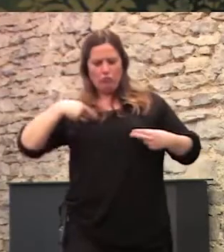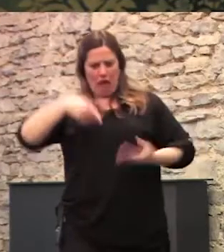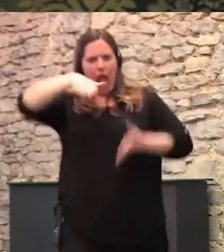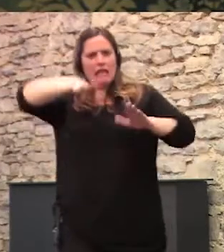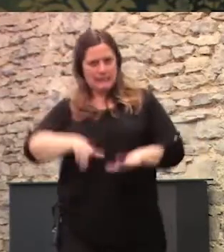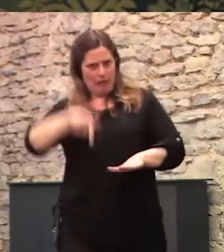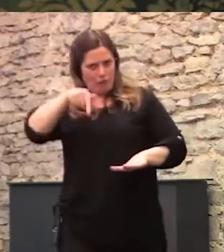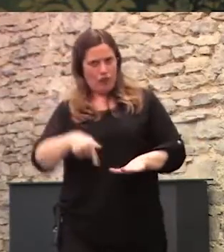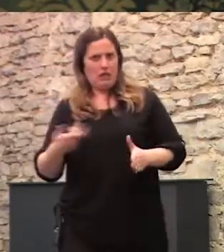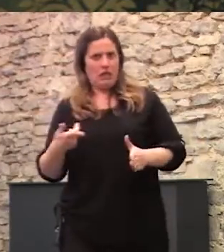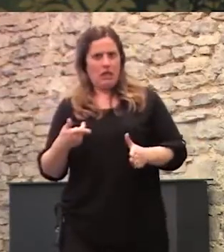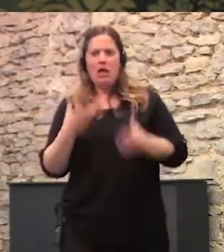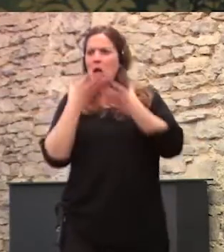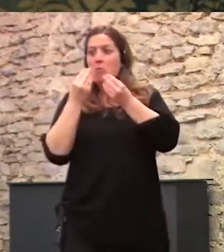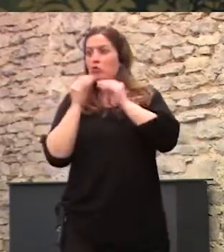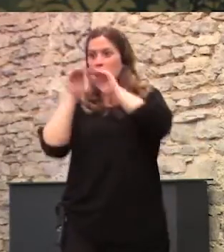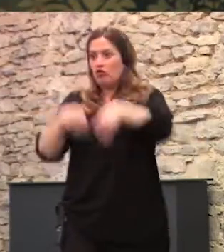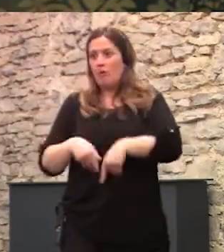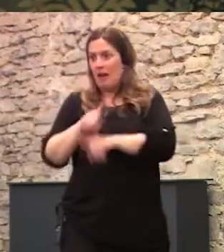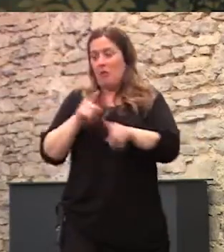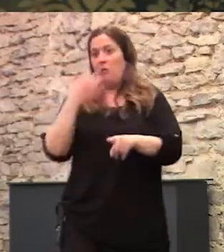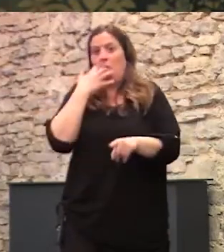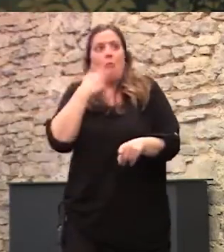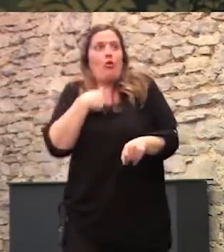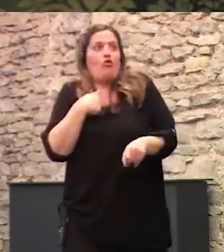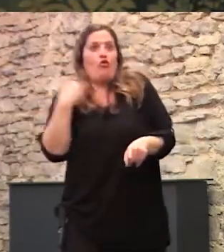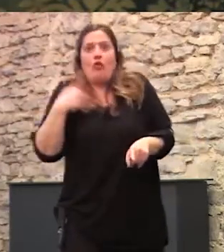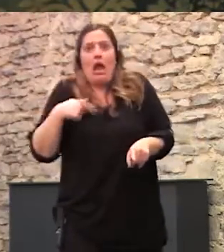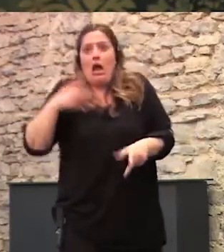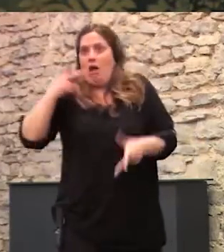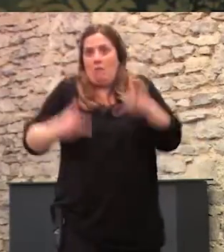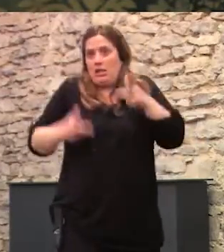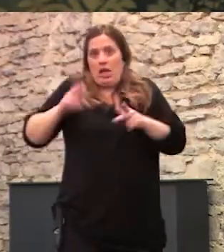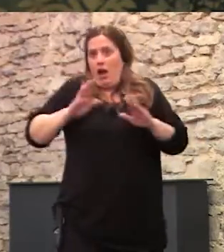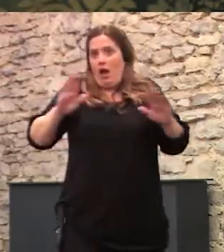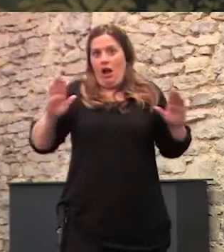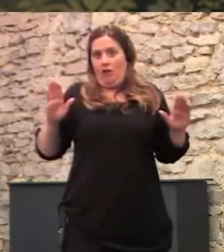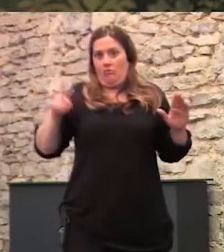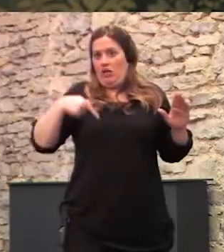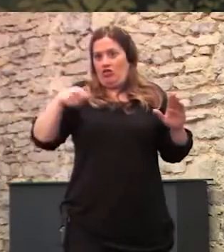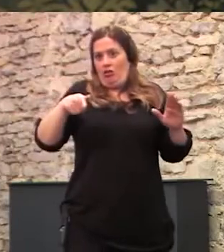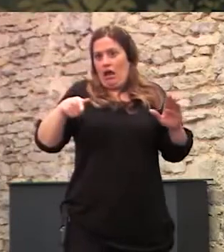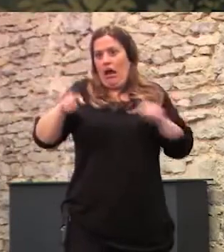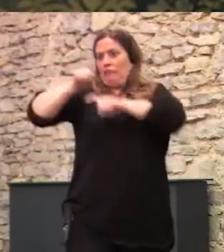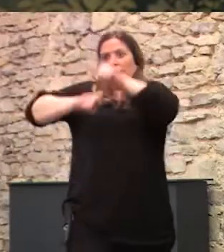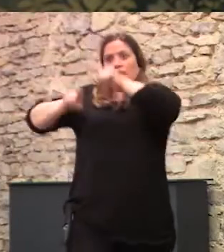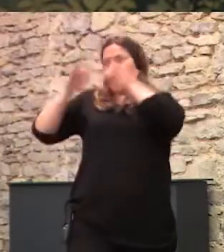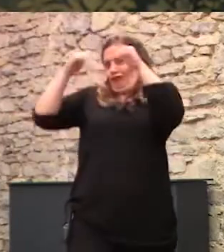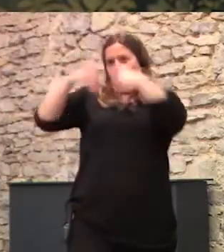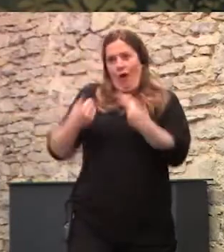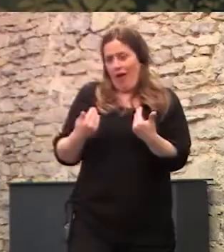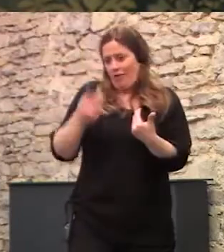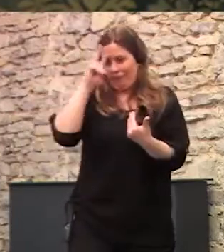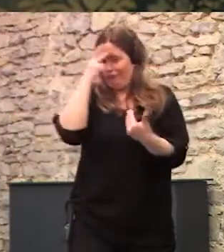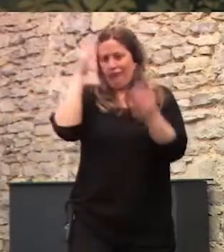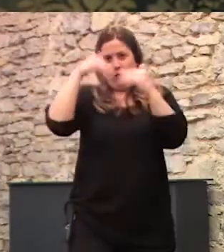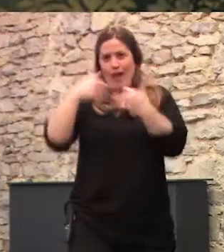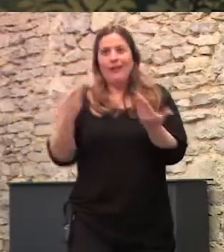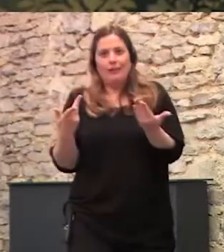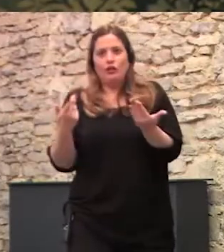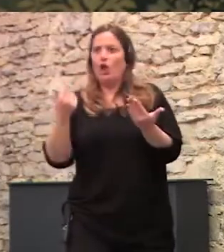muchas no van a volver. Yo, por ejemplo, yo ya soy vasca, eso ya no hay vuelta atrás. Entonces, habrá que contar